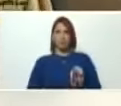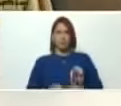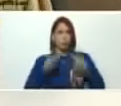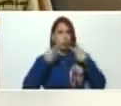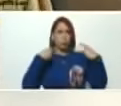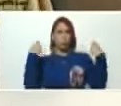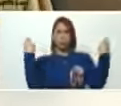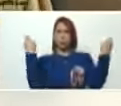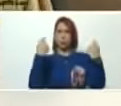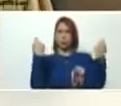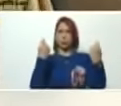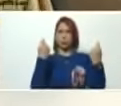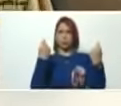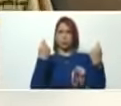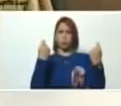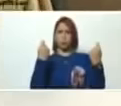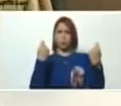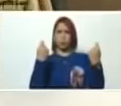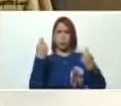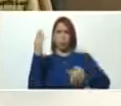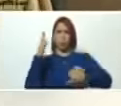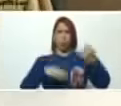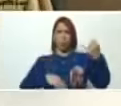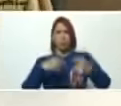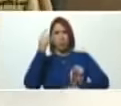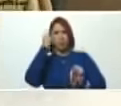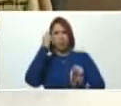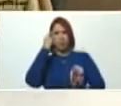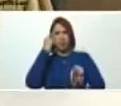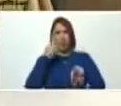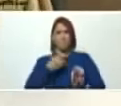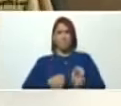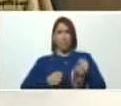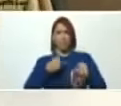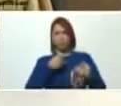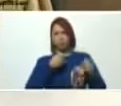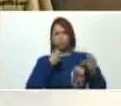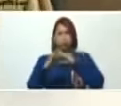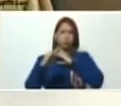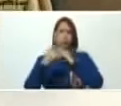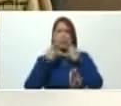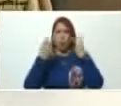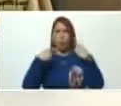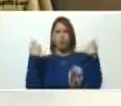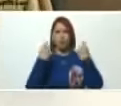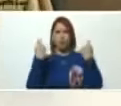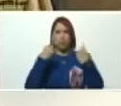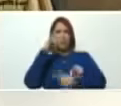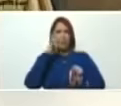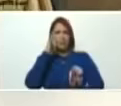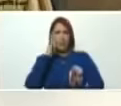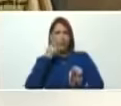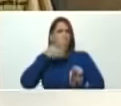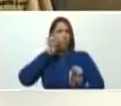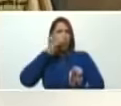en las redes en los últimos días. Vamos a poner a correr lo duro por Instagram,